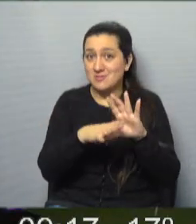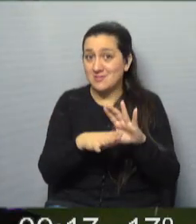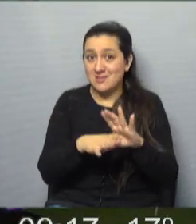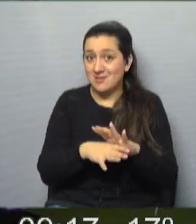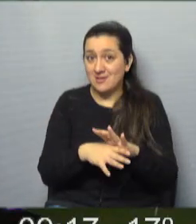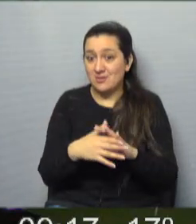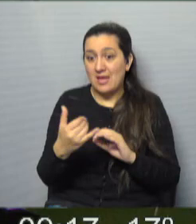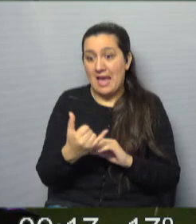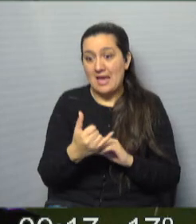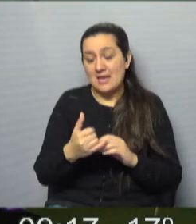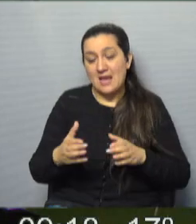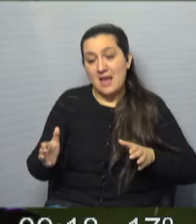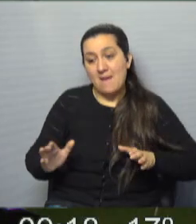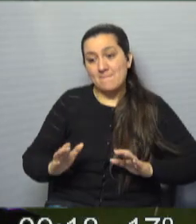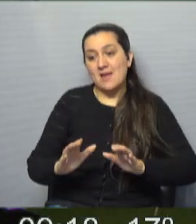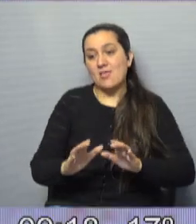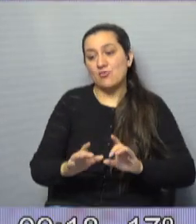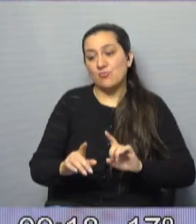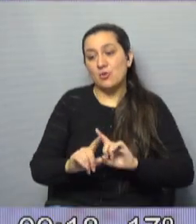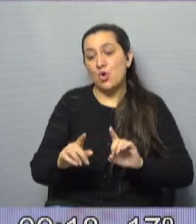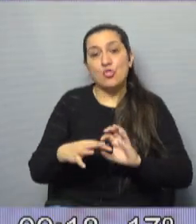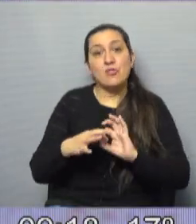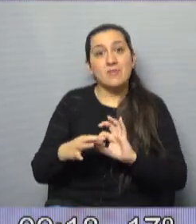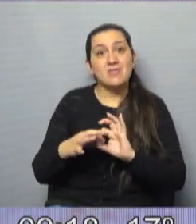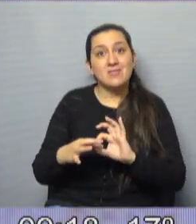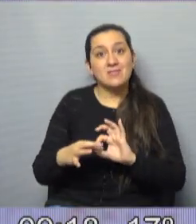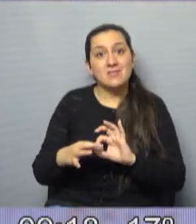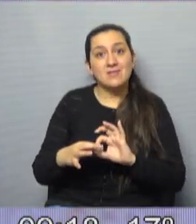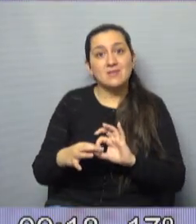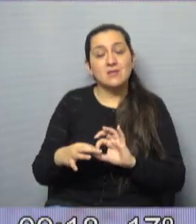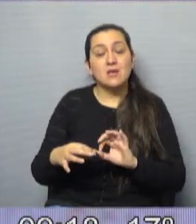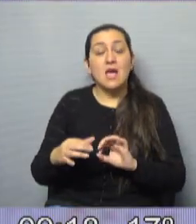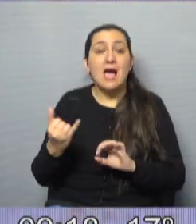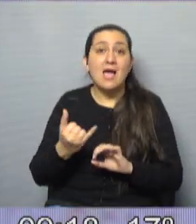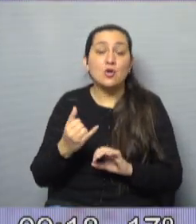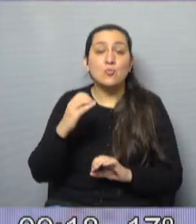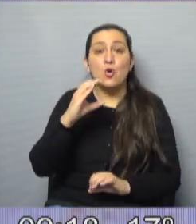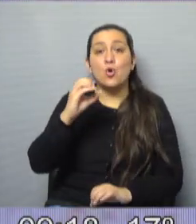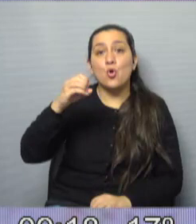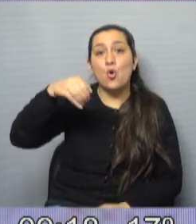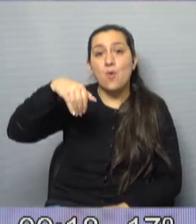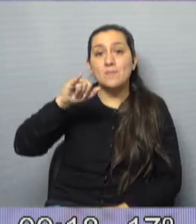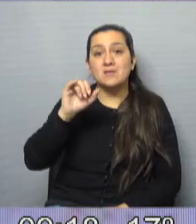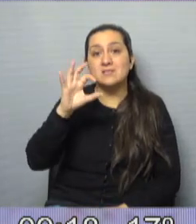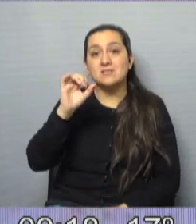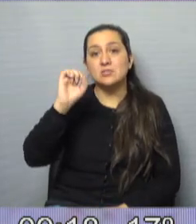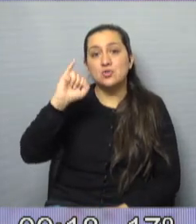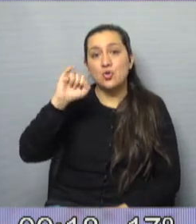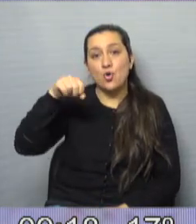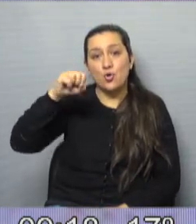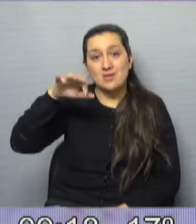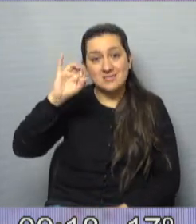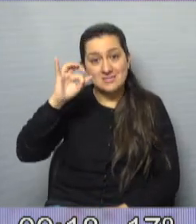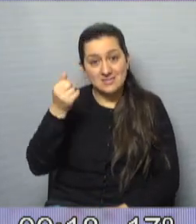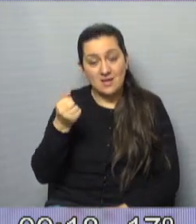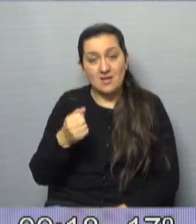hayan empleados, pero no como dependientes, o sea, como comisionistas. Porque ese es un problema. Nosotros como gremio